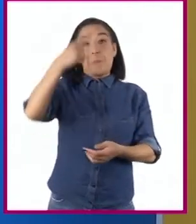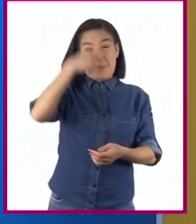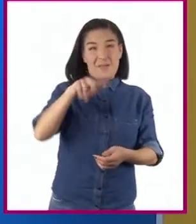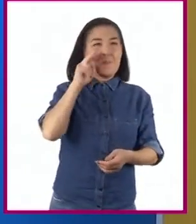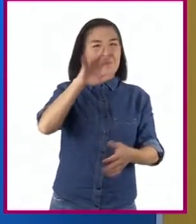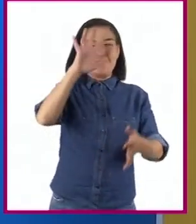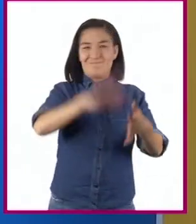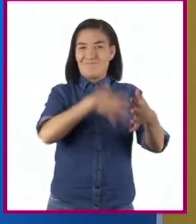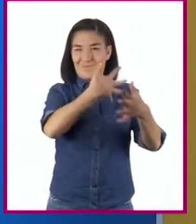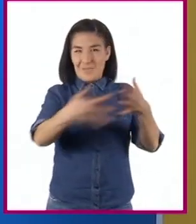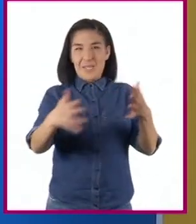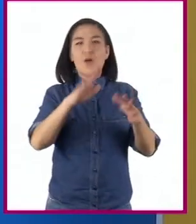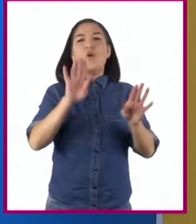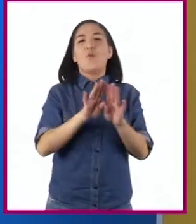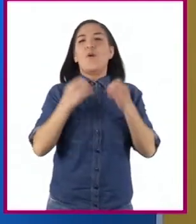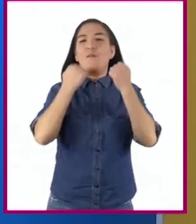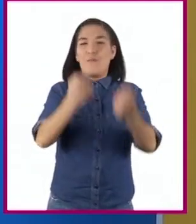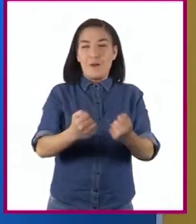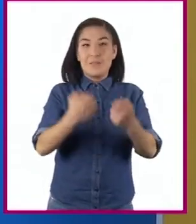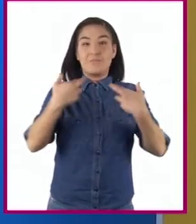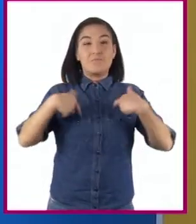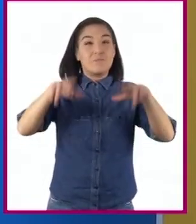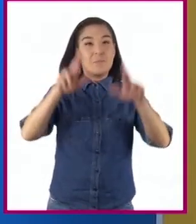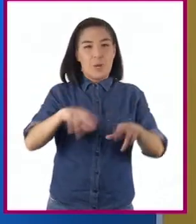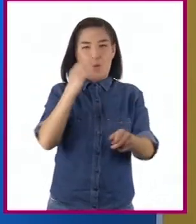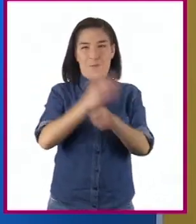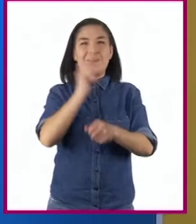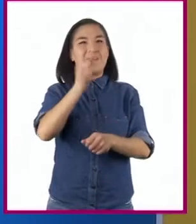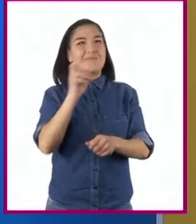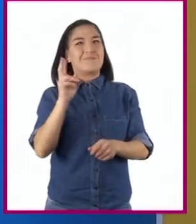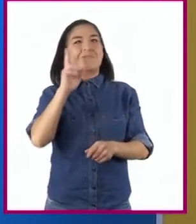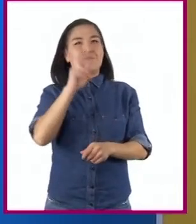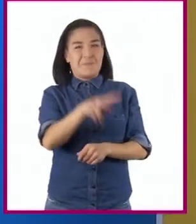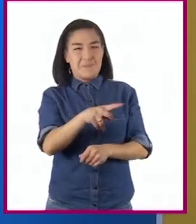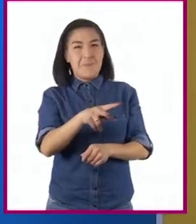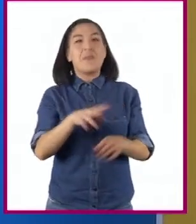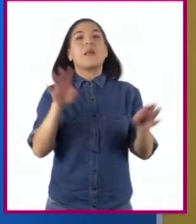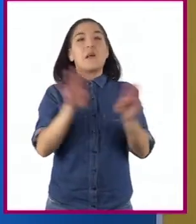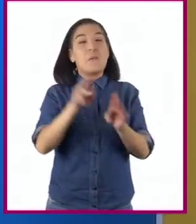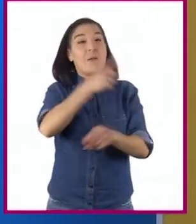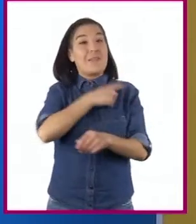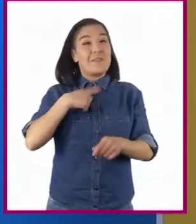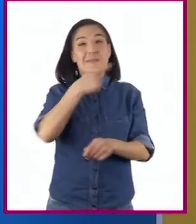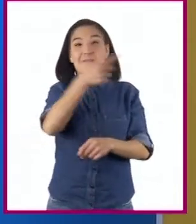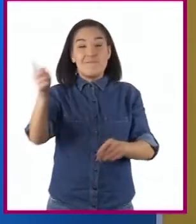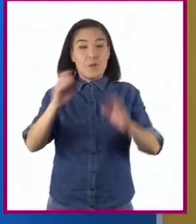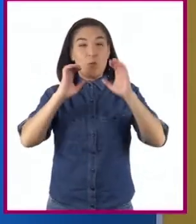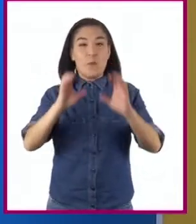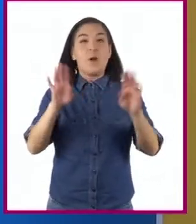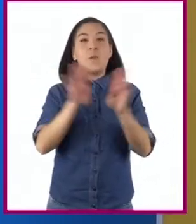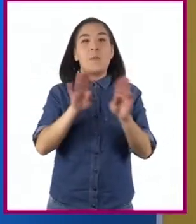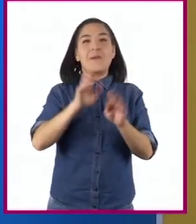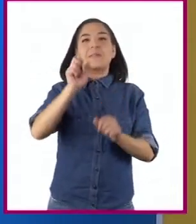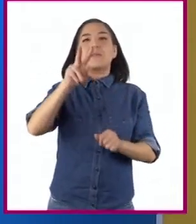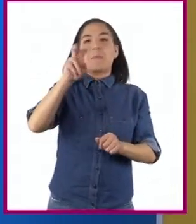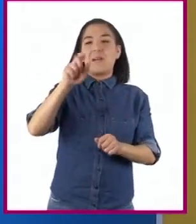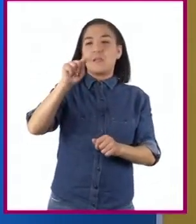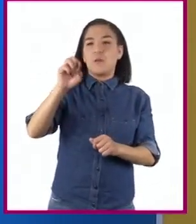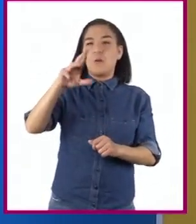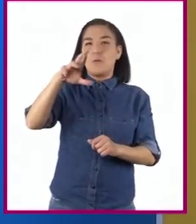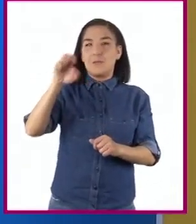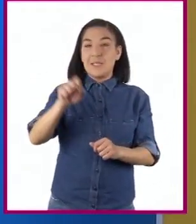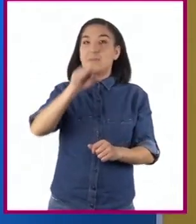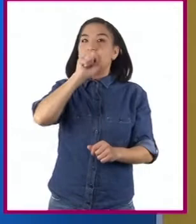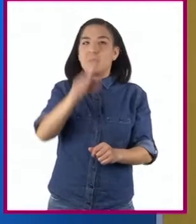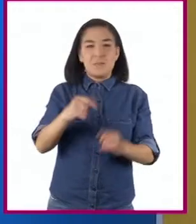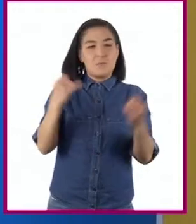diagrama de fuerzas realmente represente lo que estamos observando, debemos tener cuidado de que ambos vectores sean del mismo tamaño,